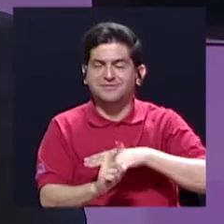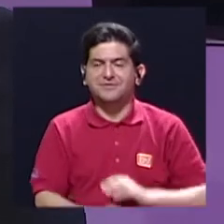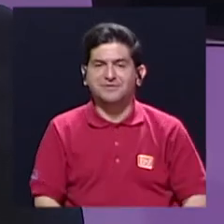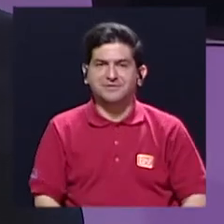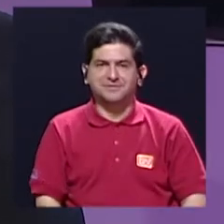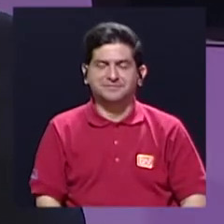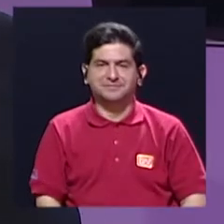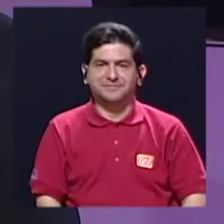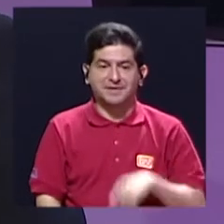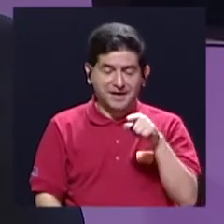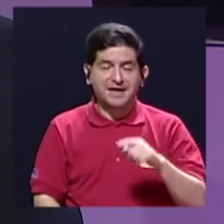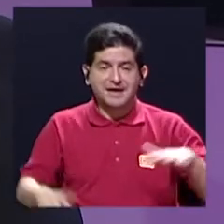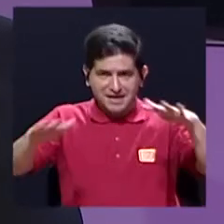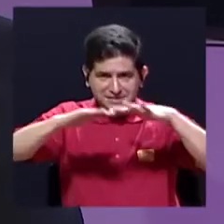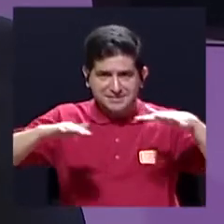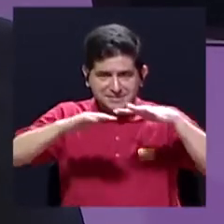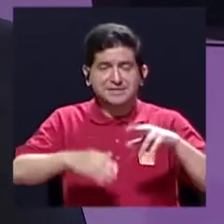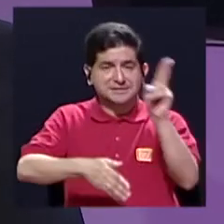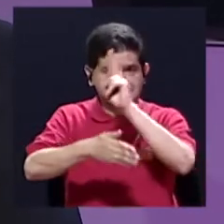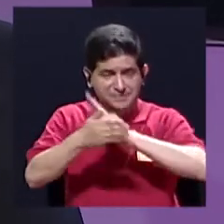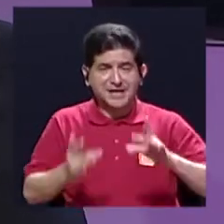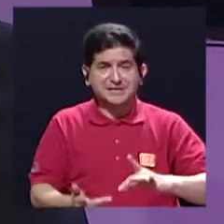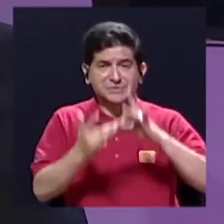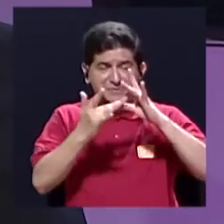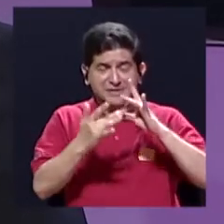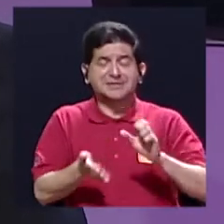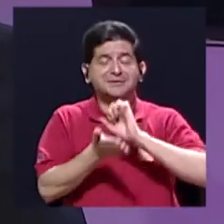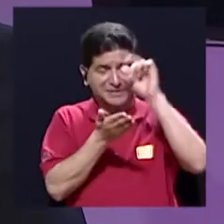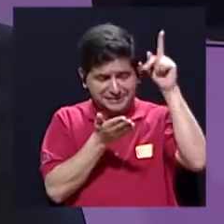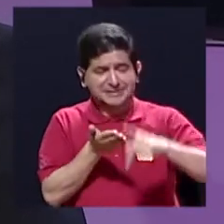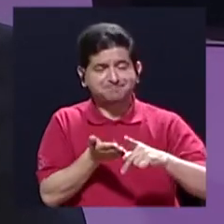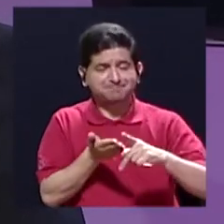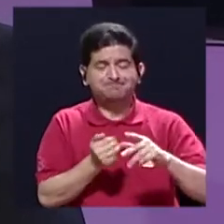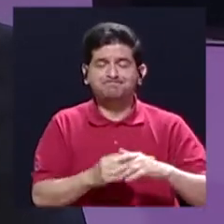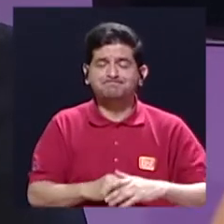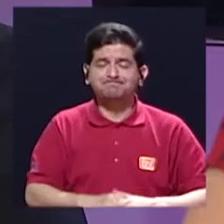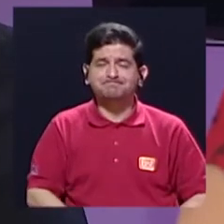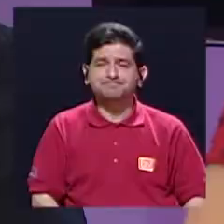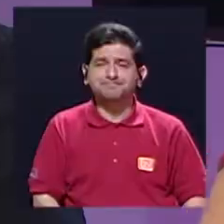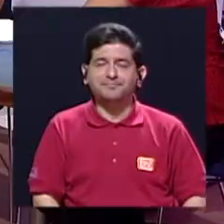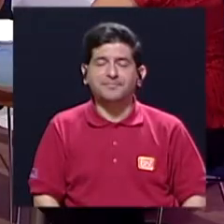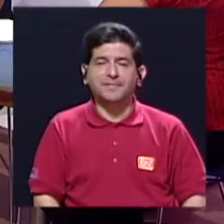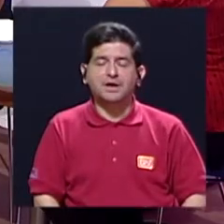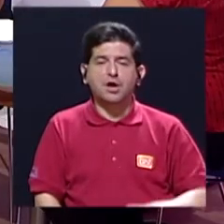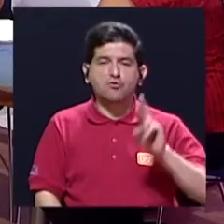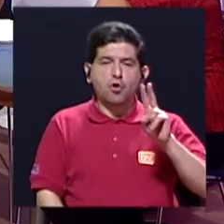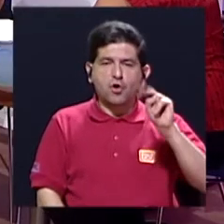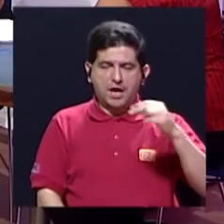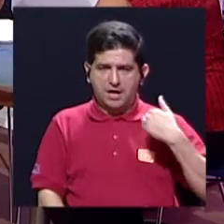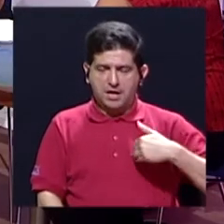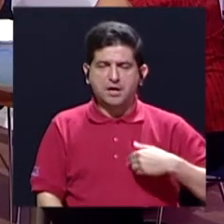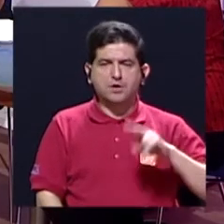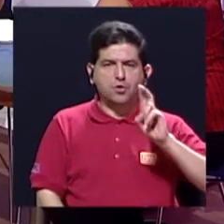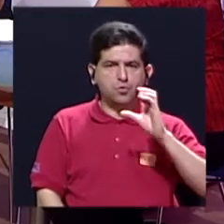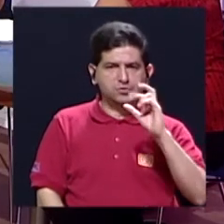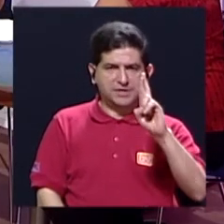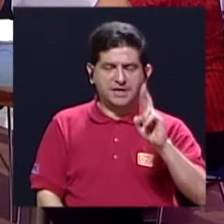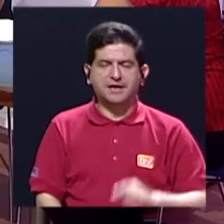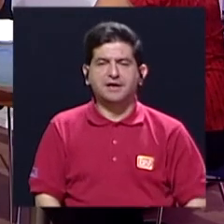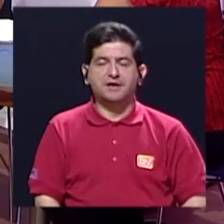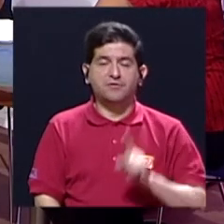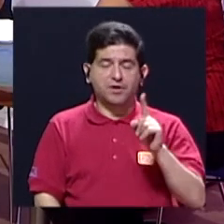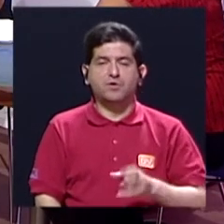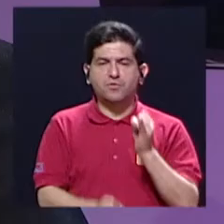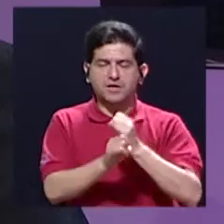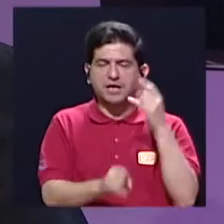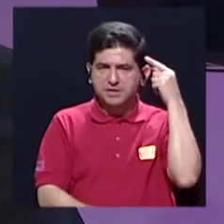perímetro del campus, sobre todo aquí en San Pedro, ¿verdad? Dice don Rogelio Naranjo, al ser la UCR un órgano